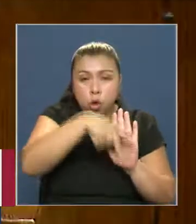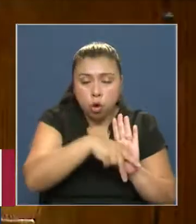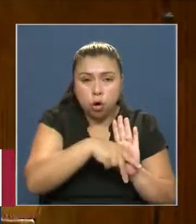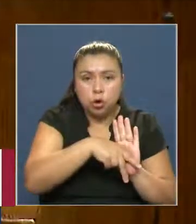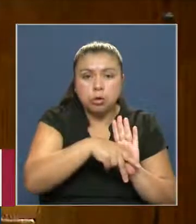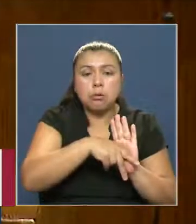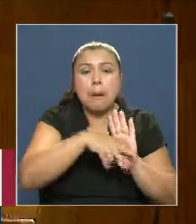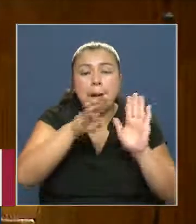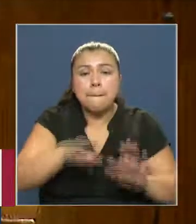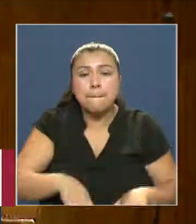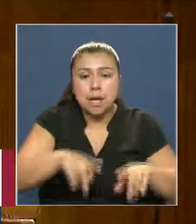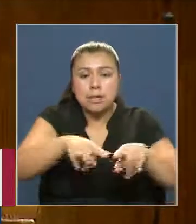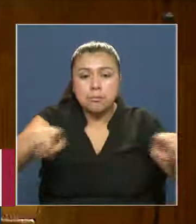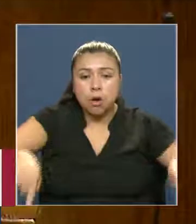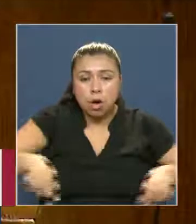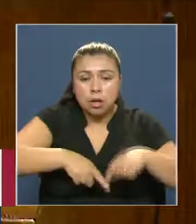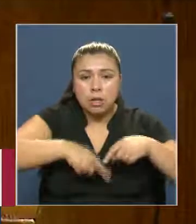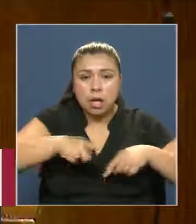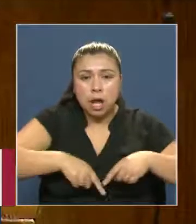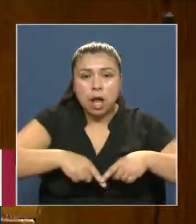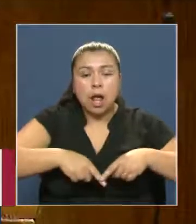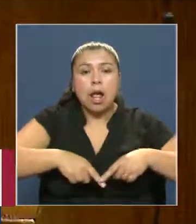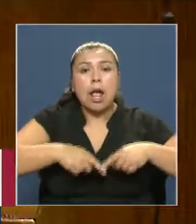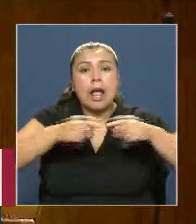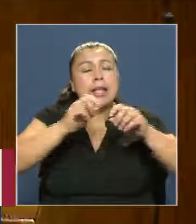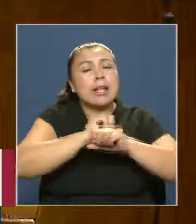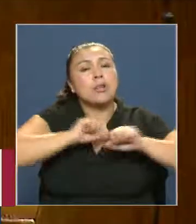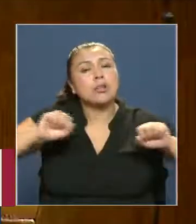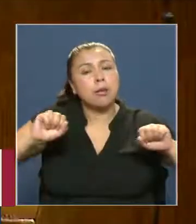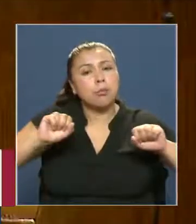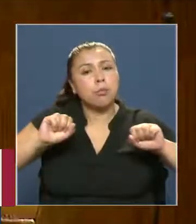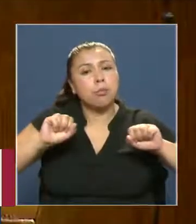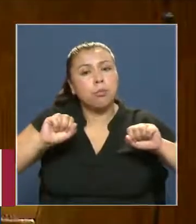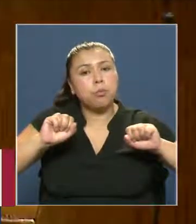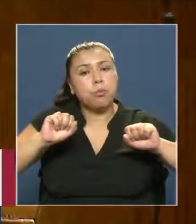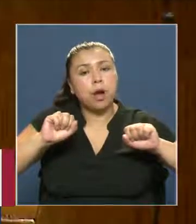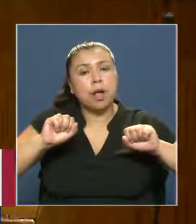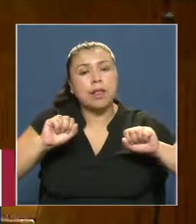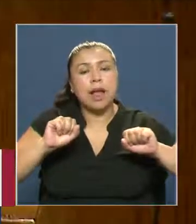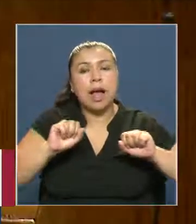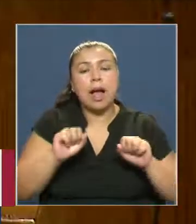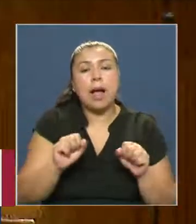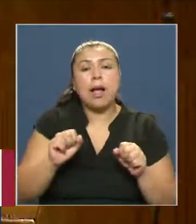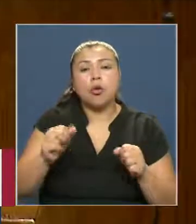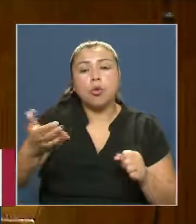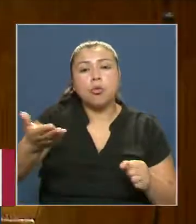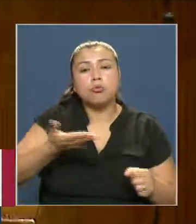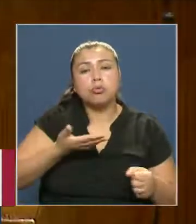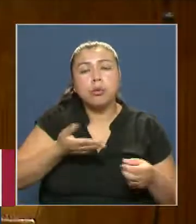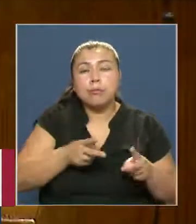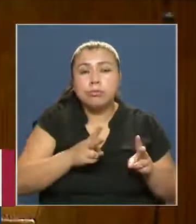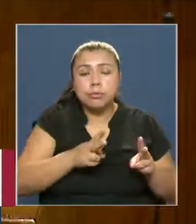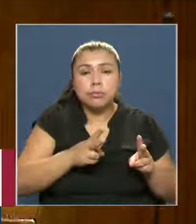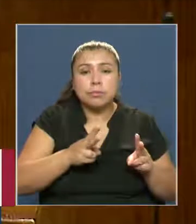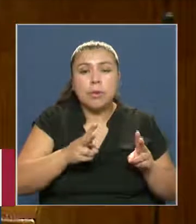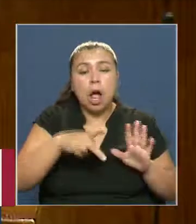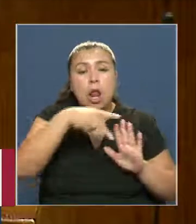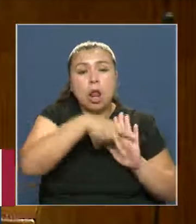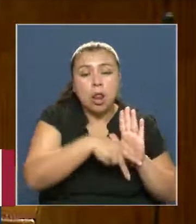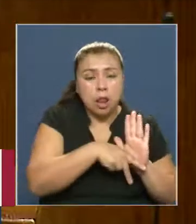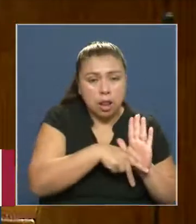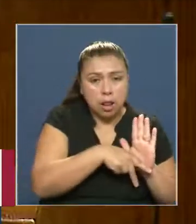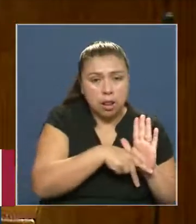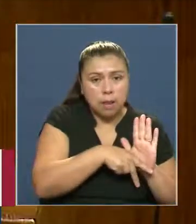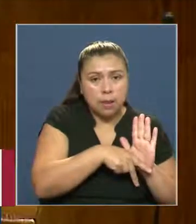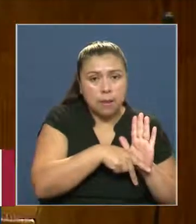mismo territorio o de otros casos en que sea imposible obtener la recepción definitiva debido a la suspensión normativa o a